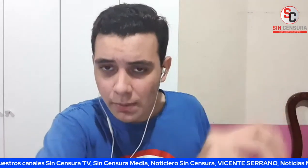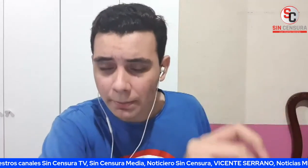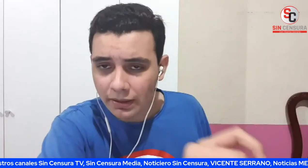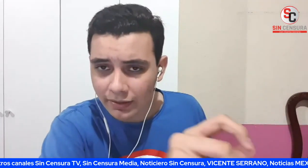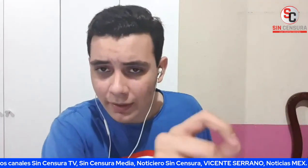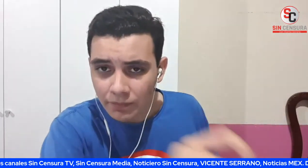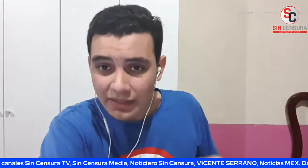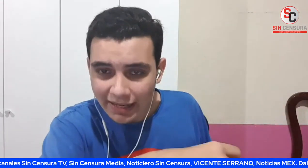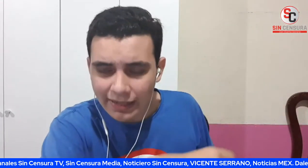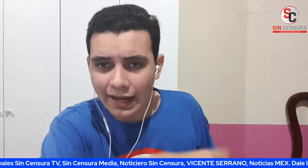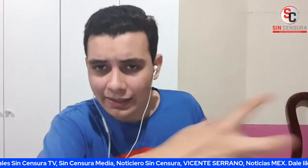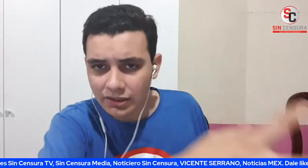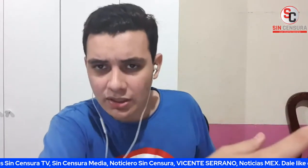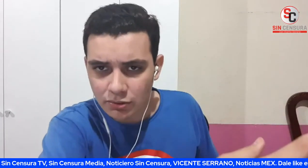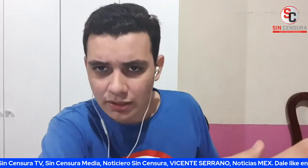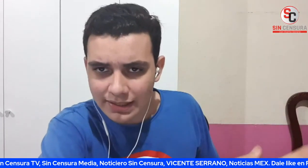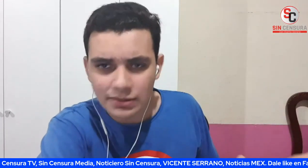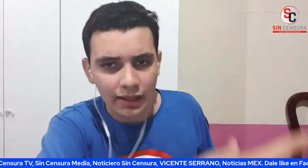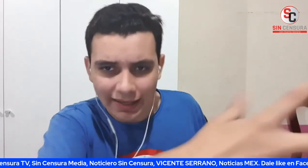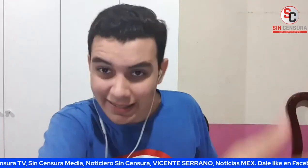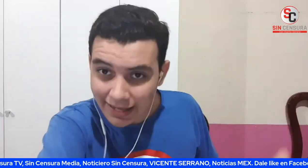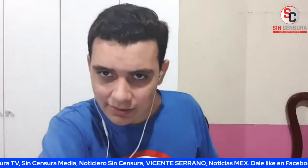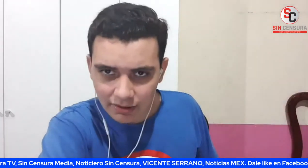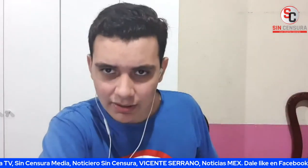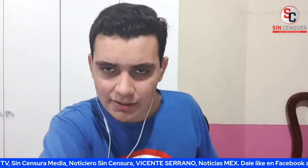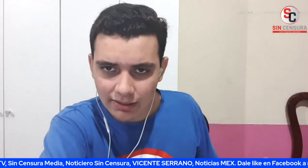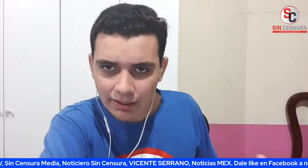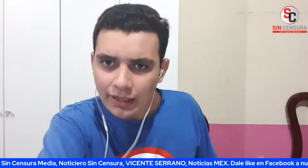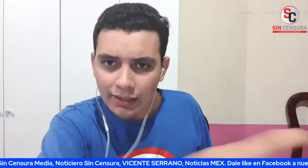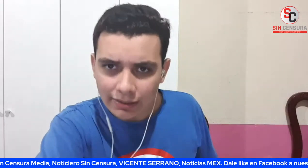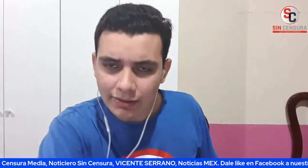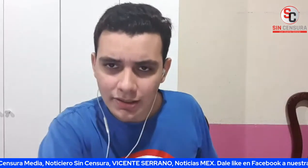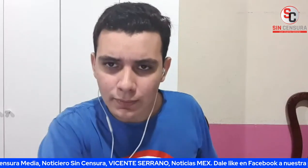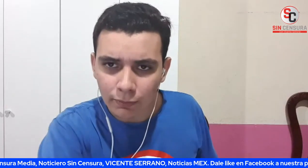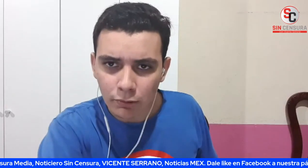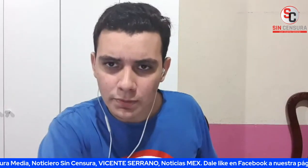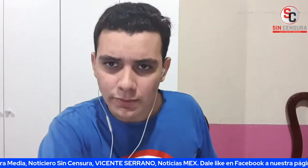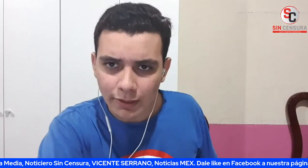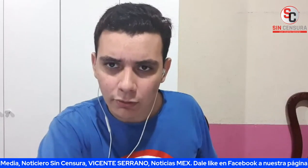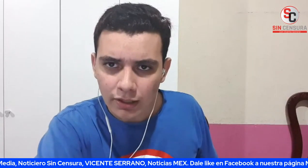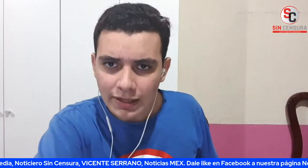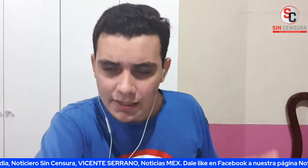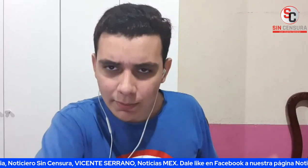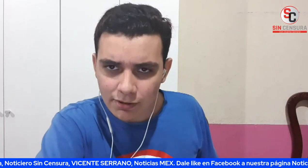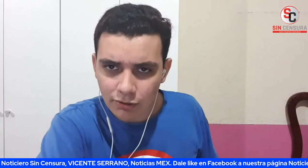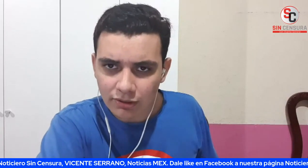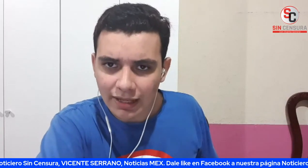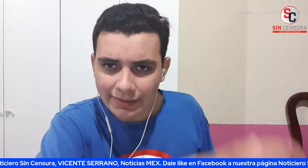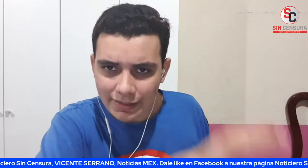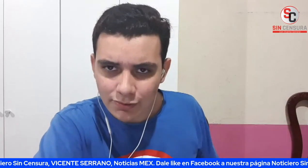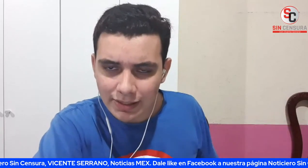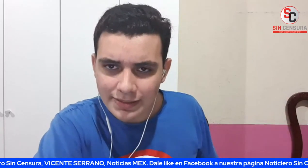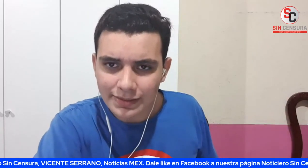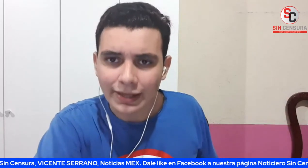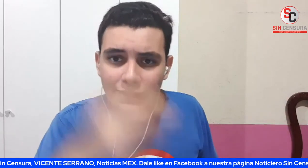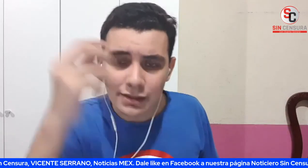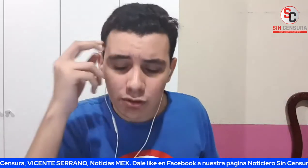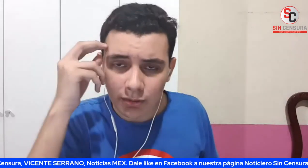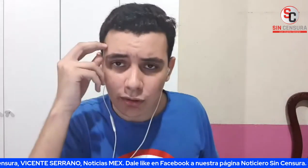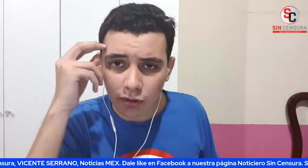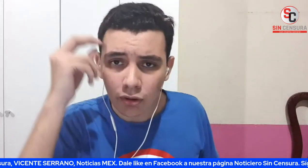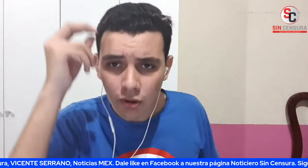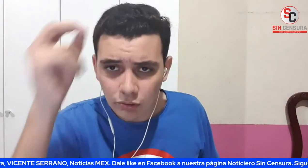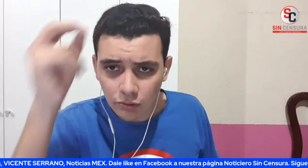acuerdo con ello, pero incluso todavía se atrevió a cobrar por la voluntad que ya tenía lista, y vemos personajes como Ricardo